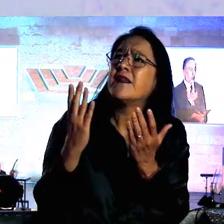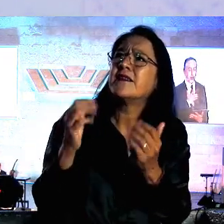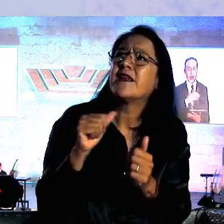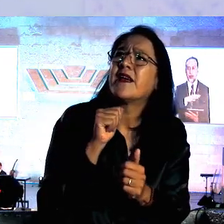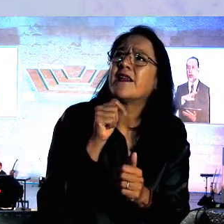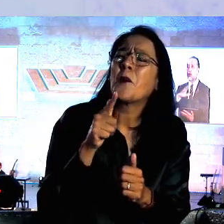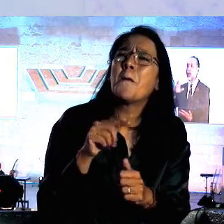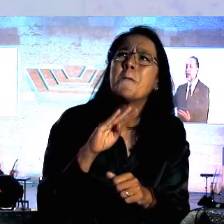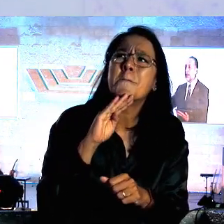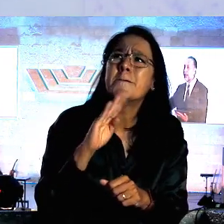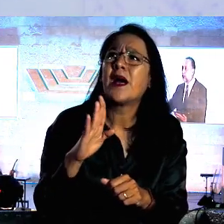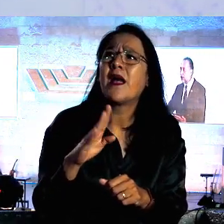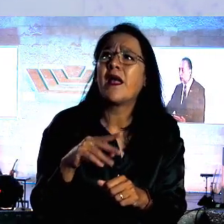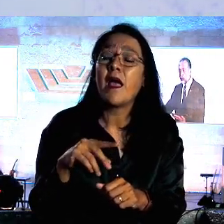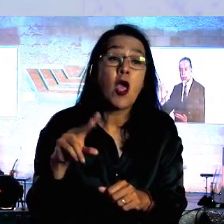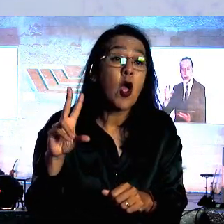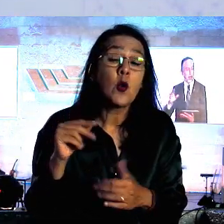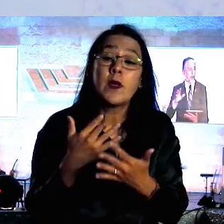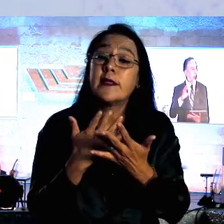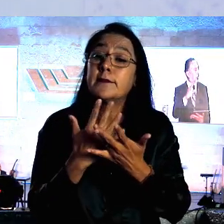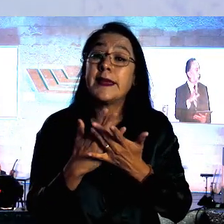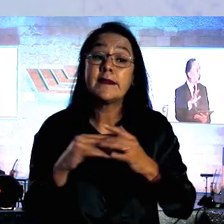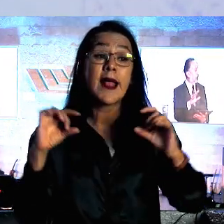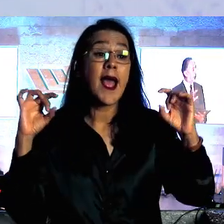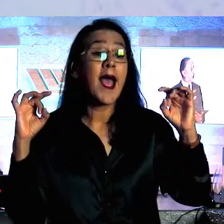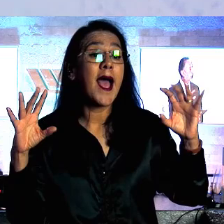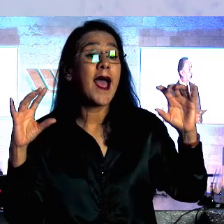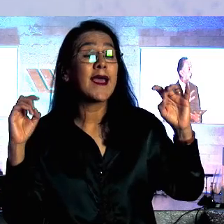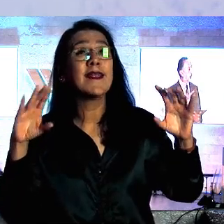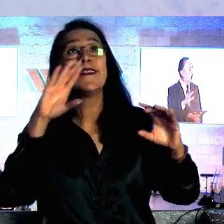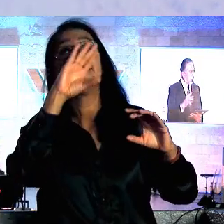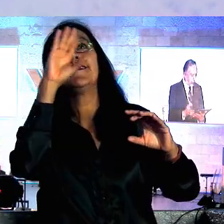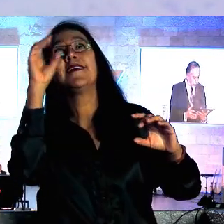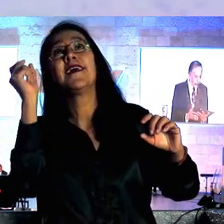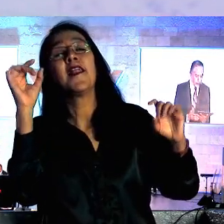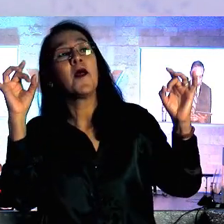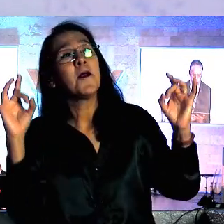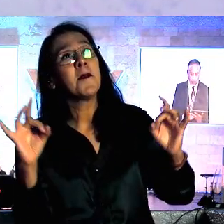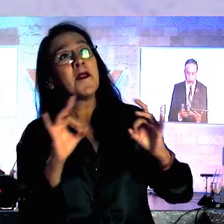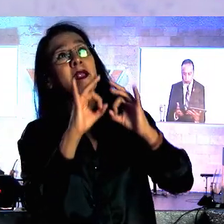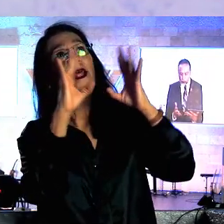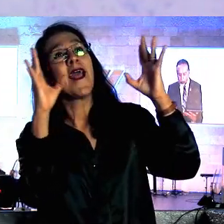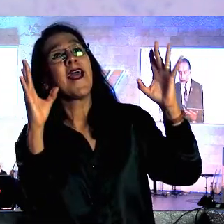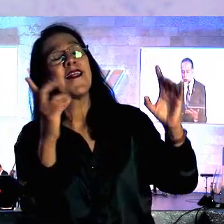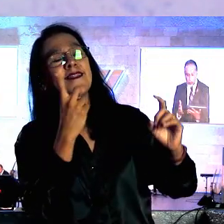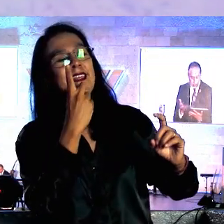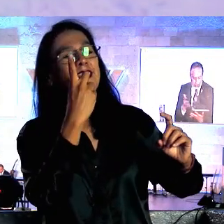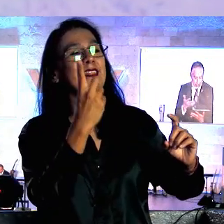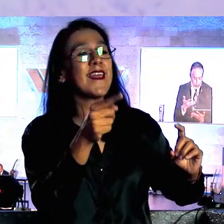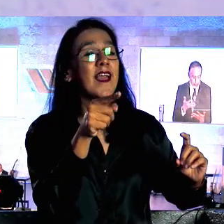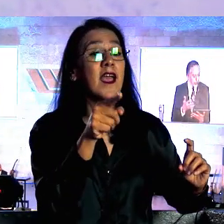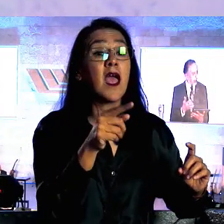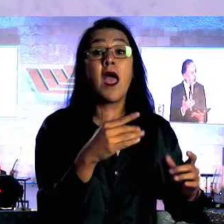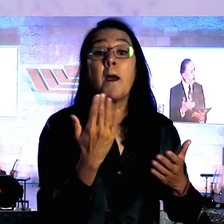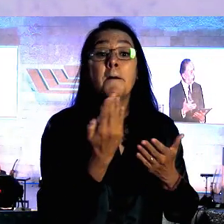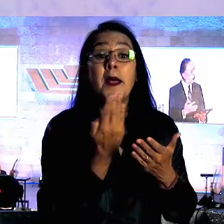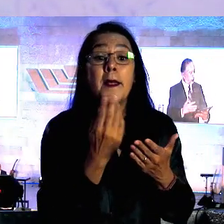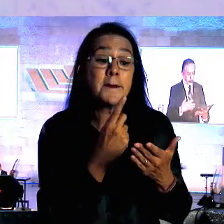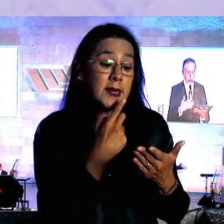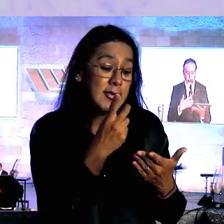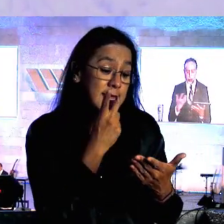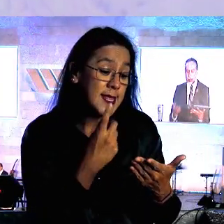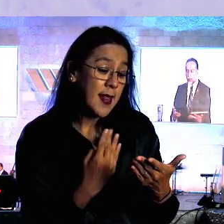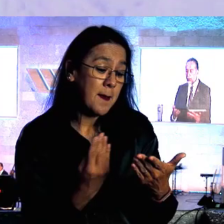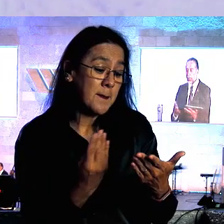no esperes a que un ángel del cielo se te aparezca y te lo diga es más hay unos que dicen voy a ver en la Biblia a ver qué dice Dios